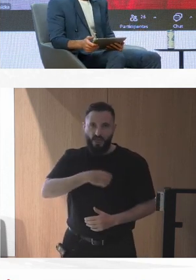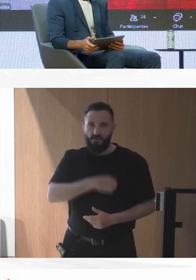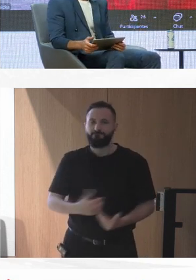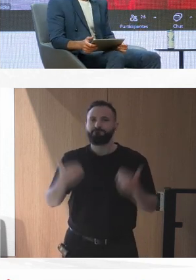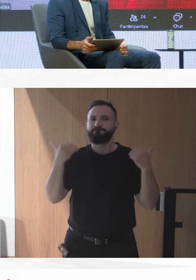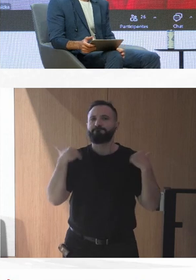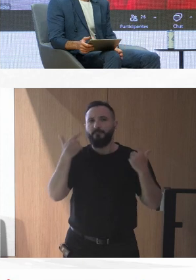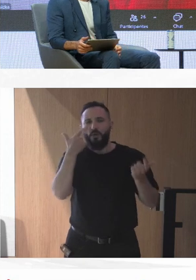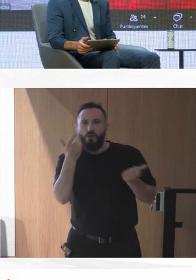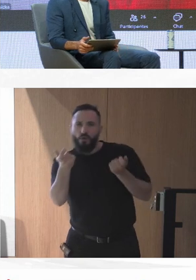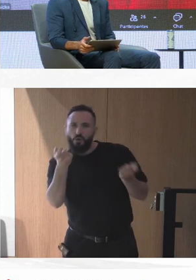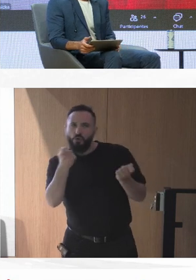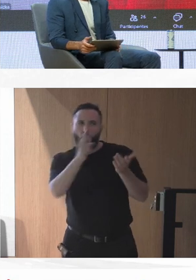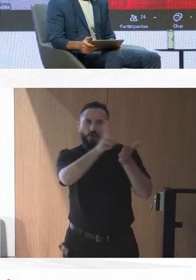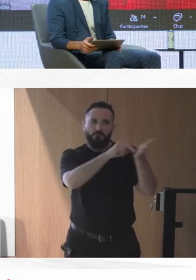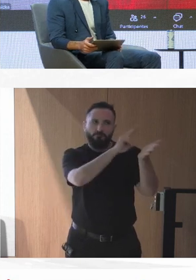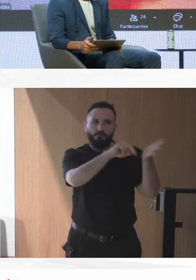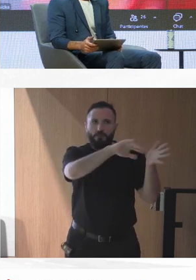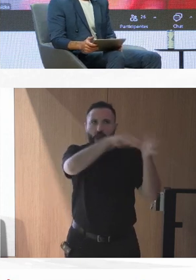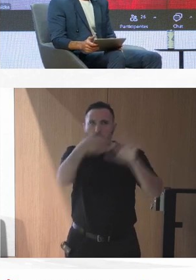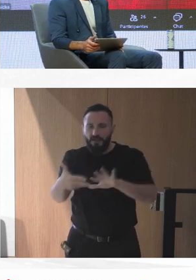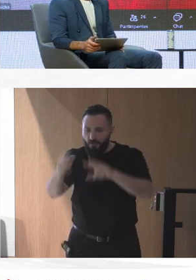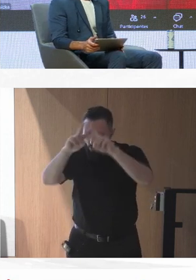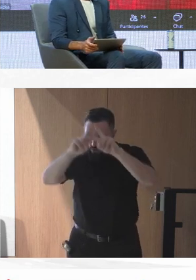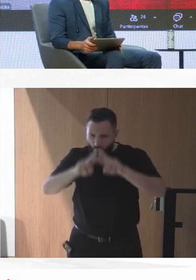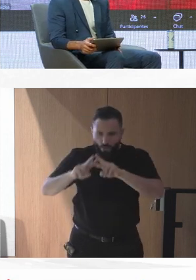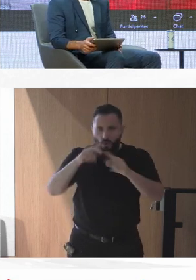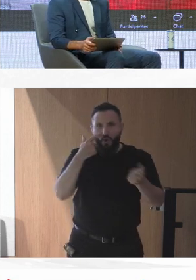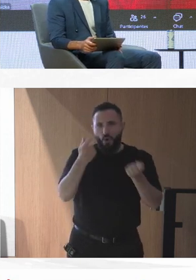implantación de la Convención por terceras partes. Y